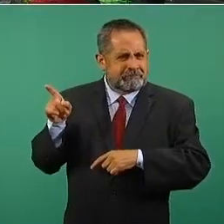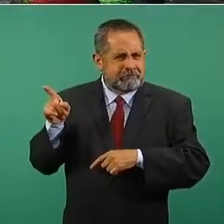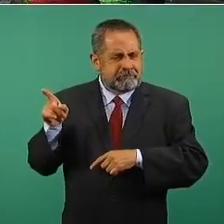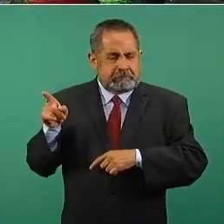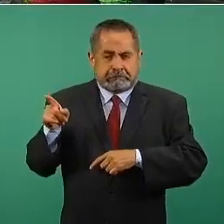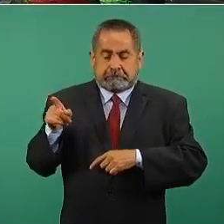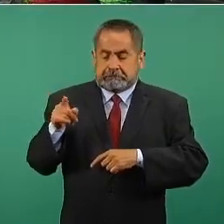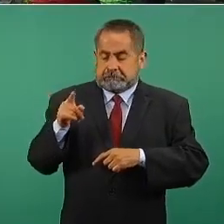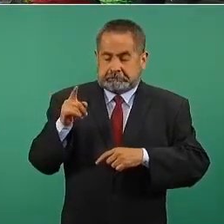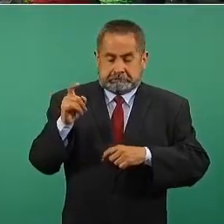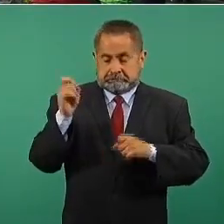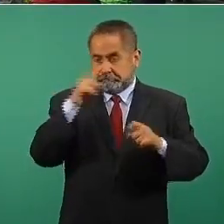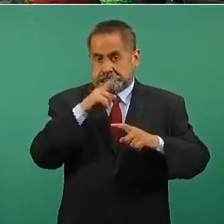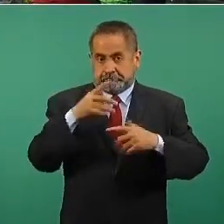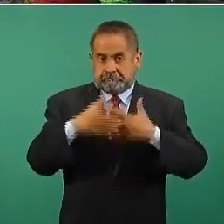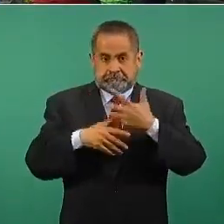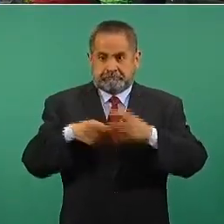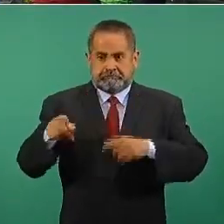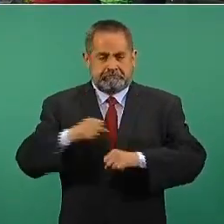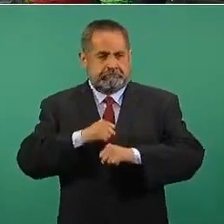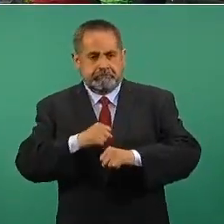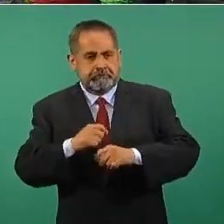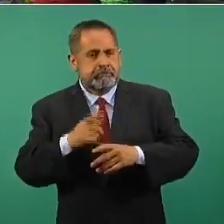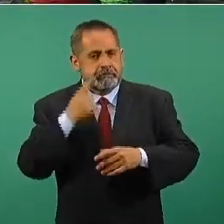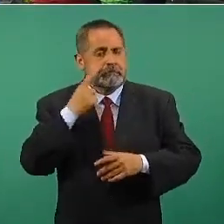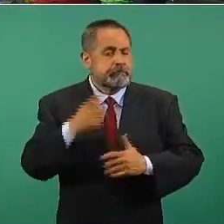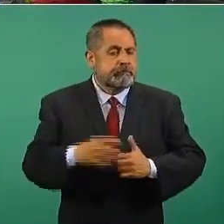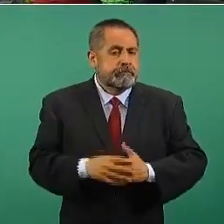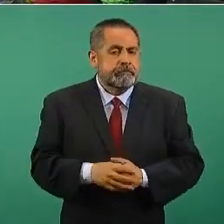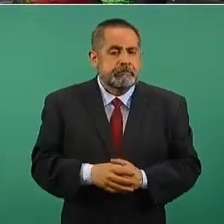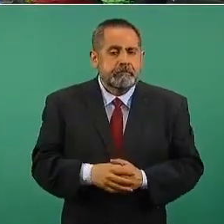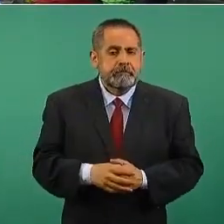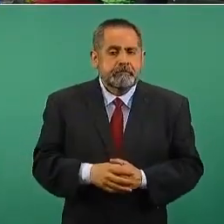ahí las imágenes en donde